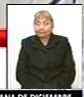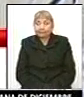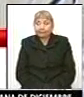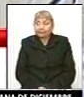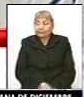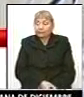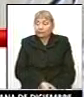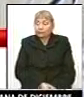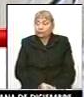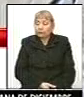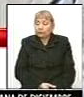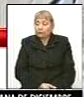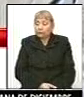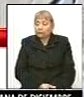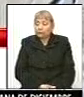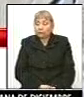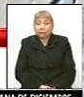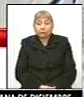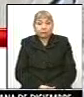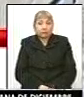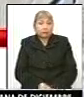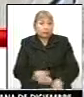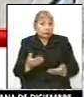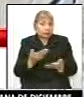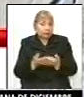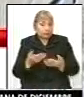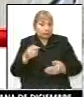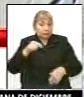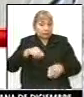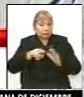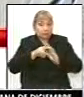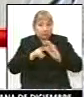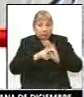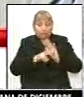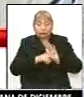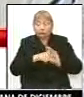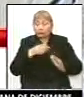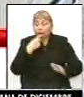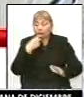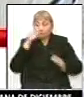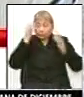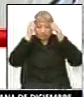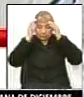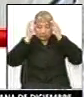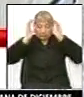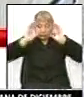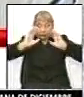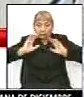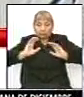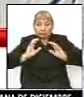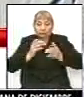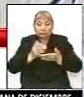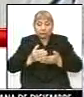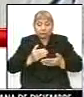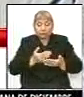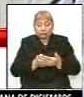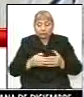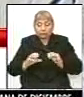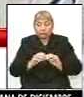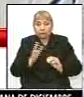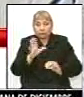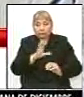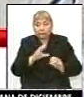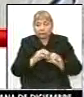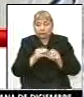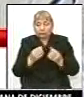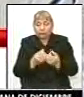siguiente. El objeto de esta norma, y nosotros estamos de acuerdo con el predictamen elaborado por la comisión, han